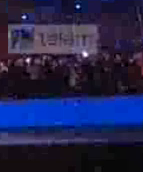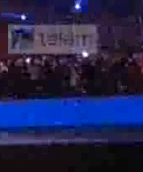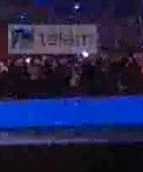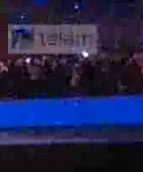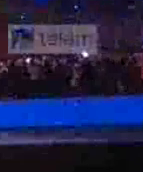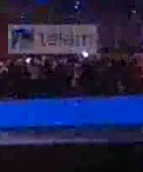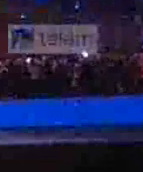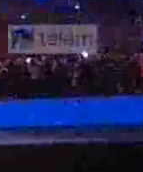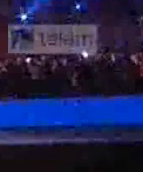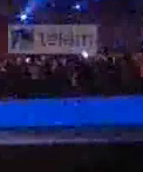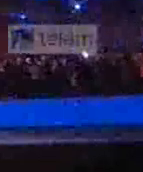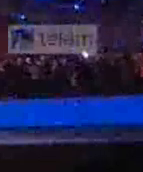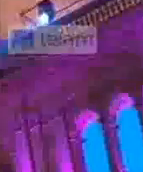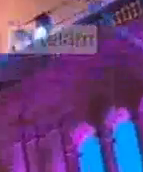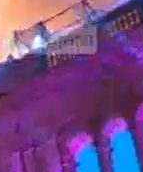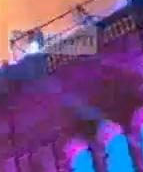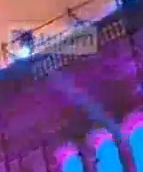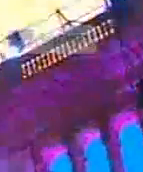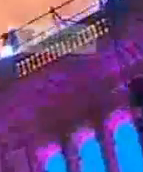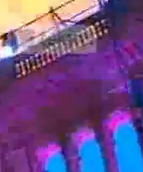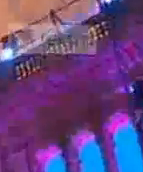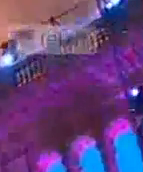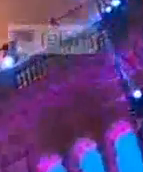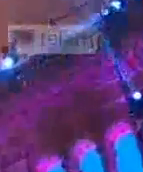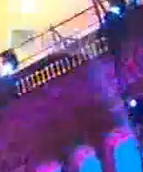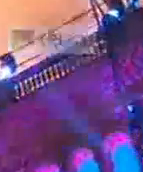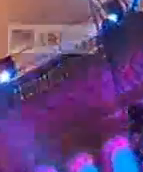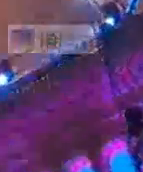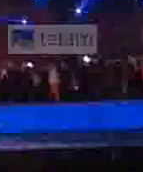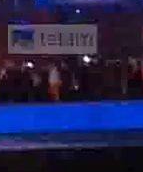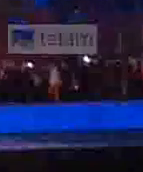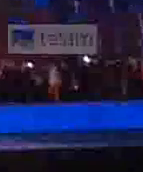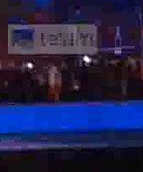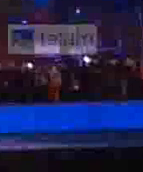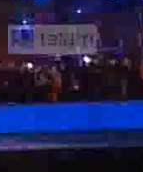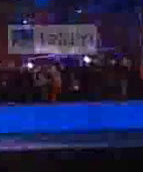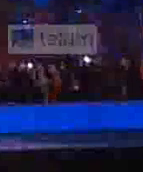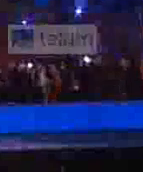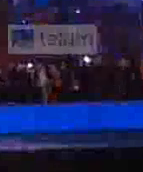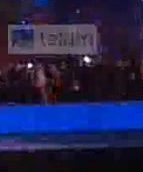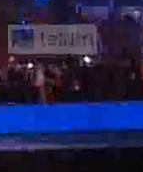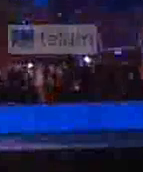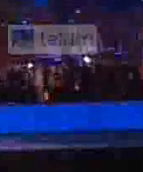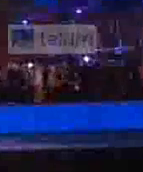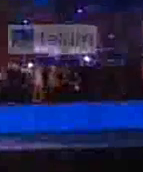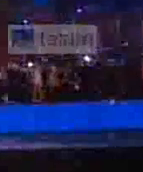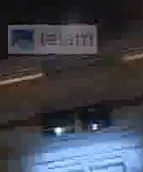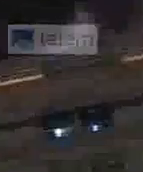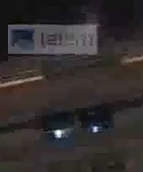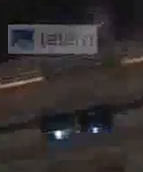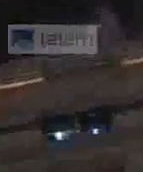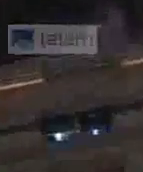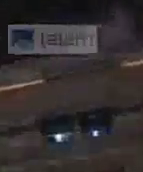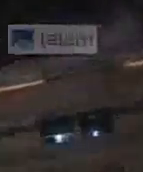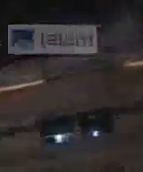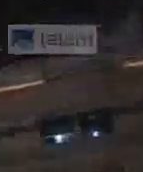participación de todos los argentinos. Hoy, en cada rincón del país, la